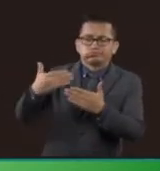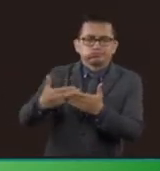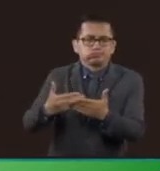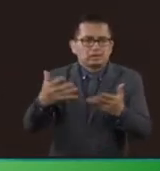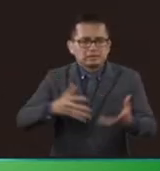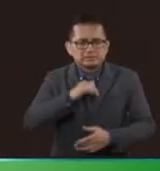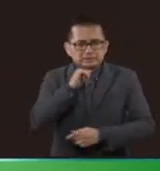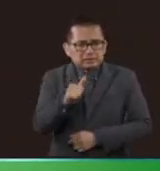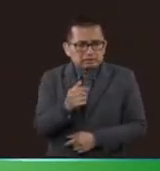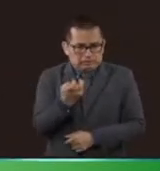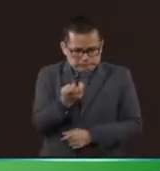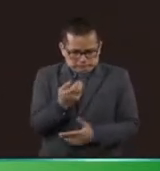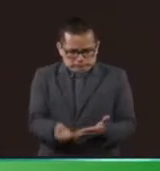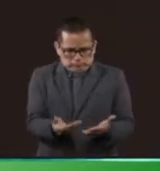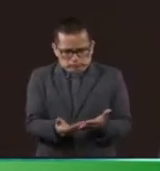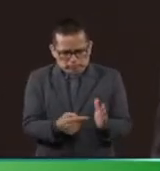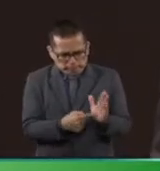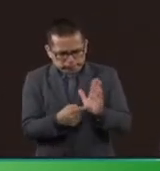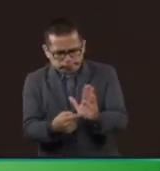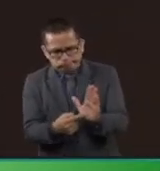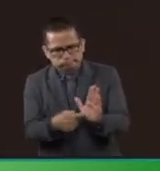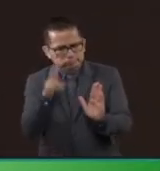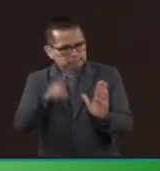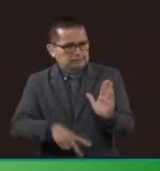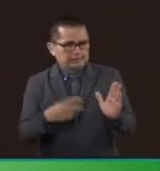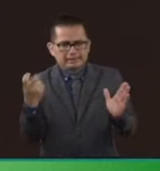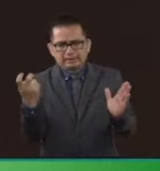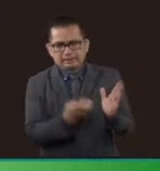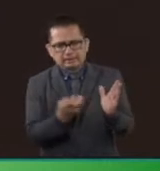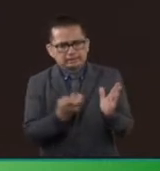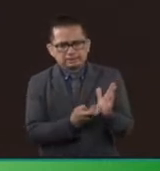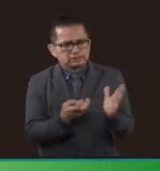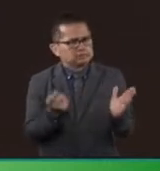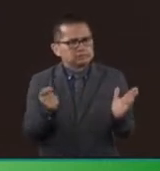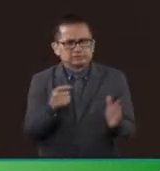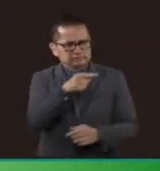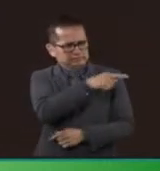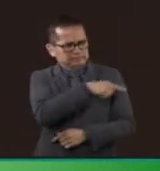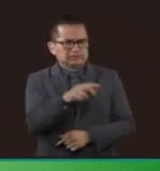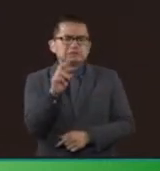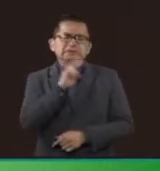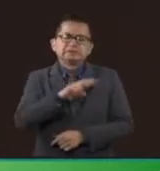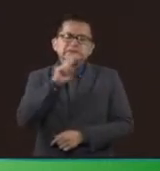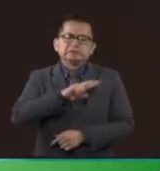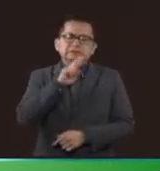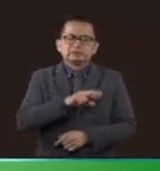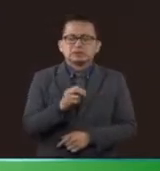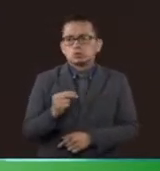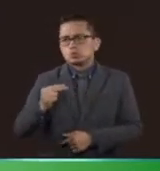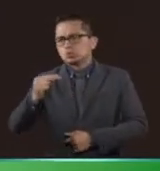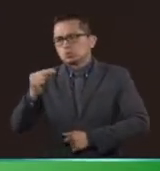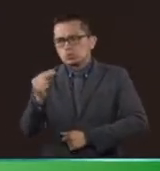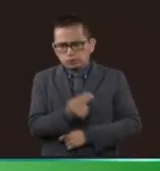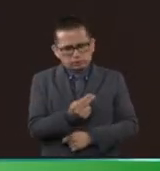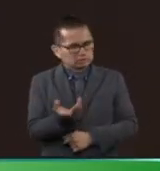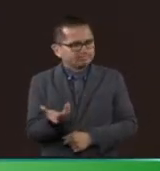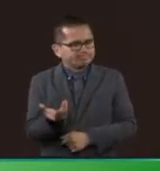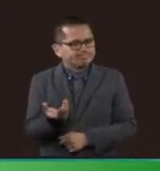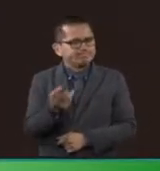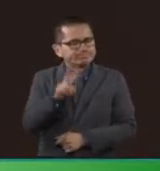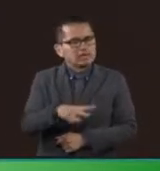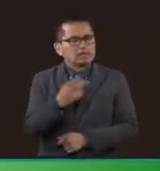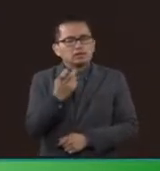sobre la mesa en un acto de verdadera eh pues precipitación y urgencia que pues son